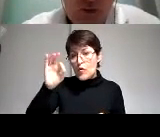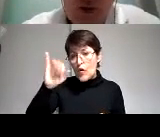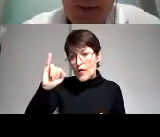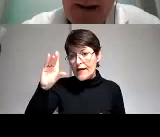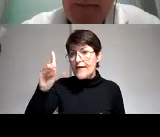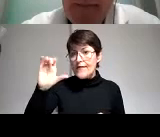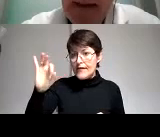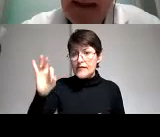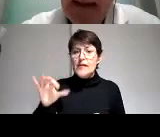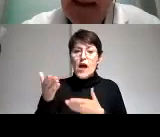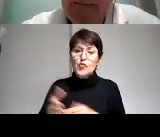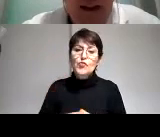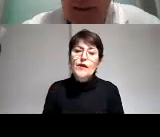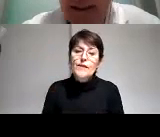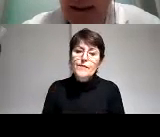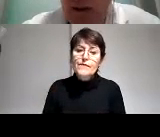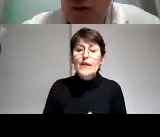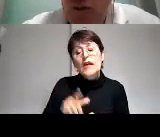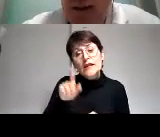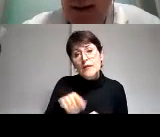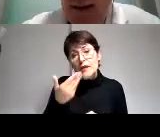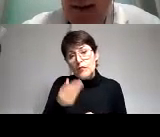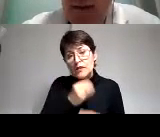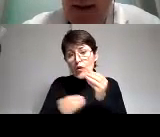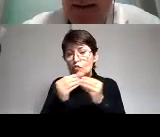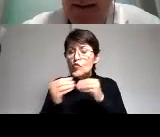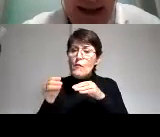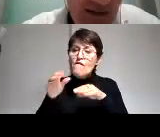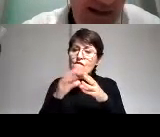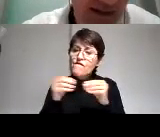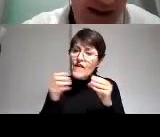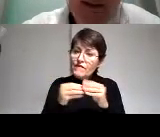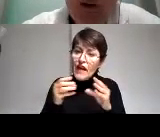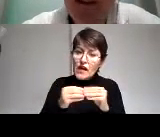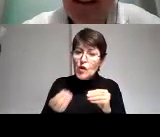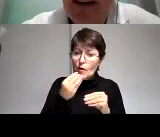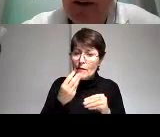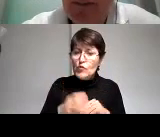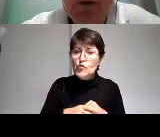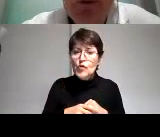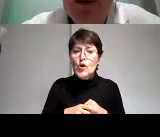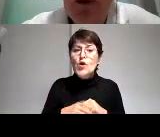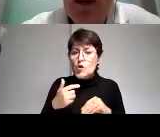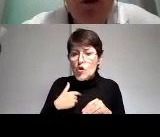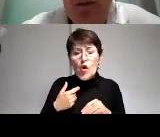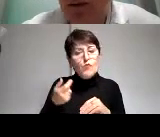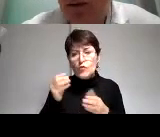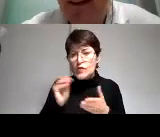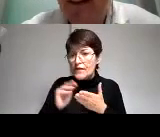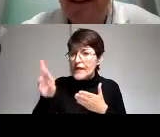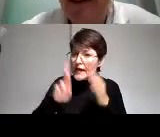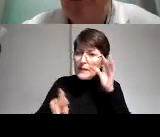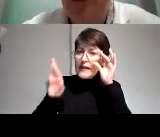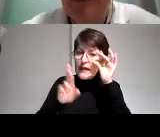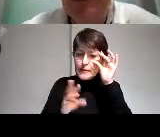determinados frutos. Y hemos de incrementar el consumo de fibra. Sé que insisto bastante con este punto, pero el consumo de fibra